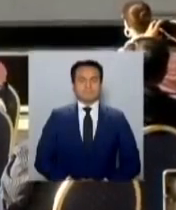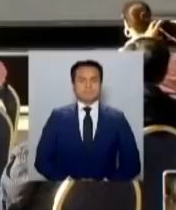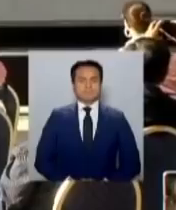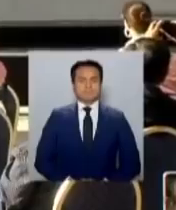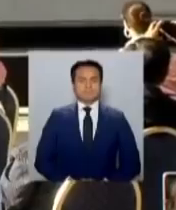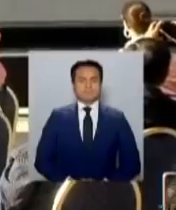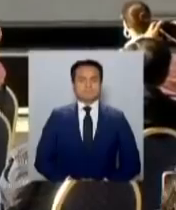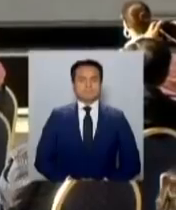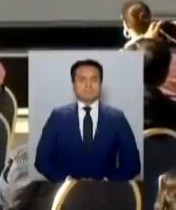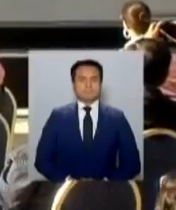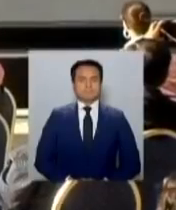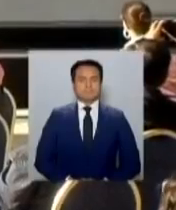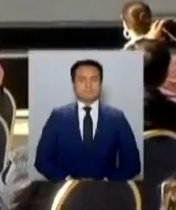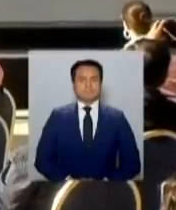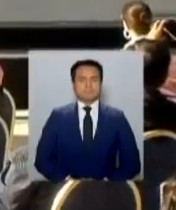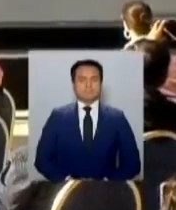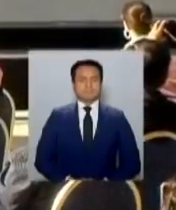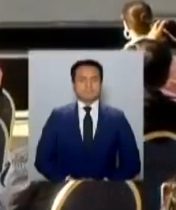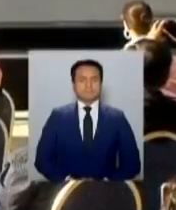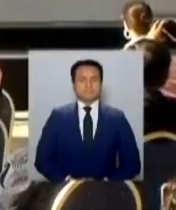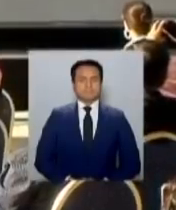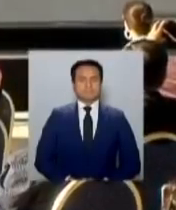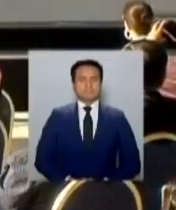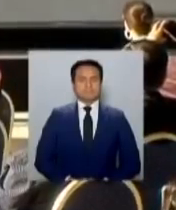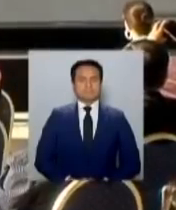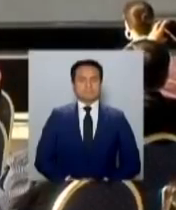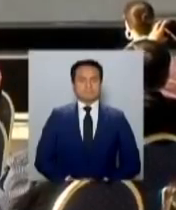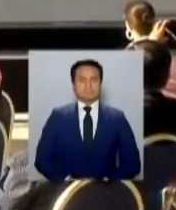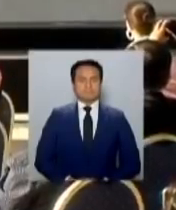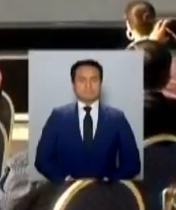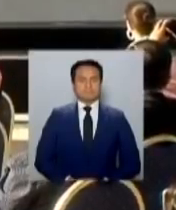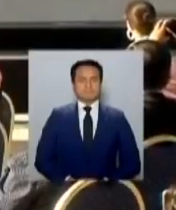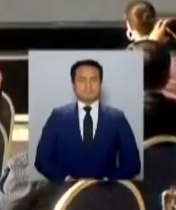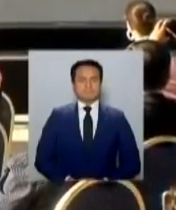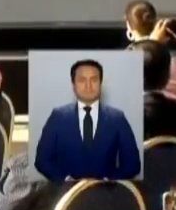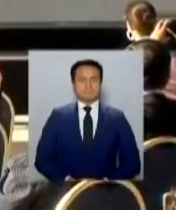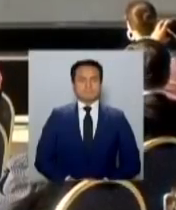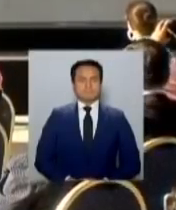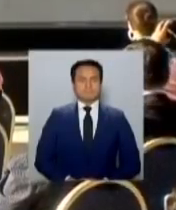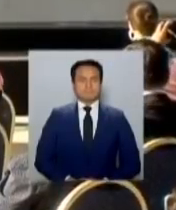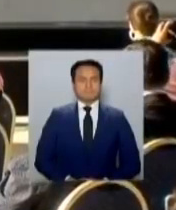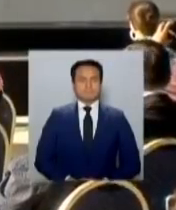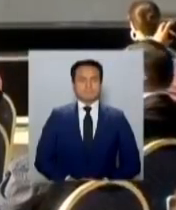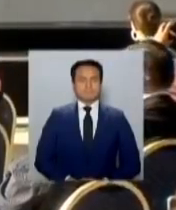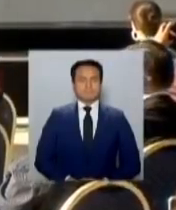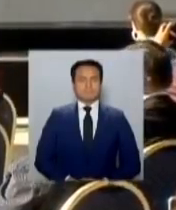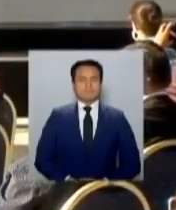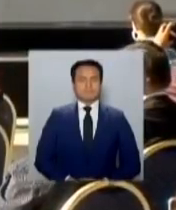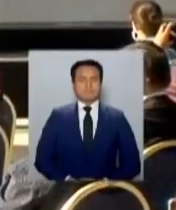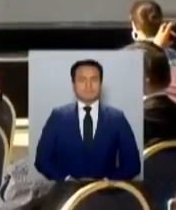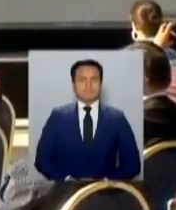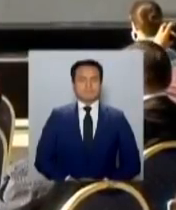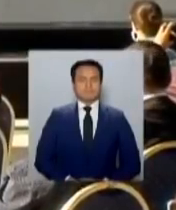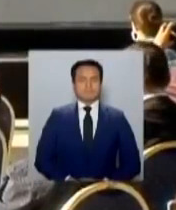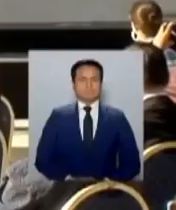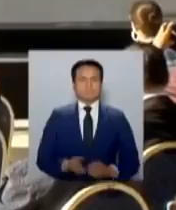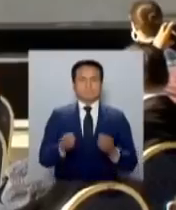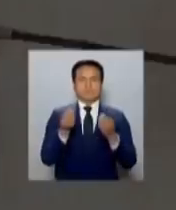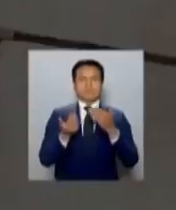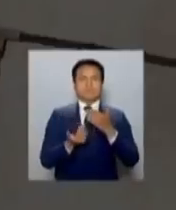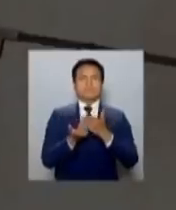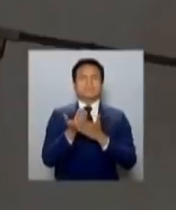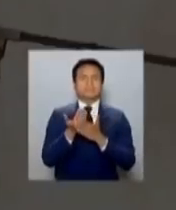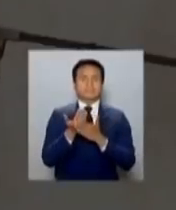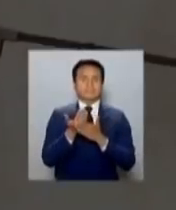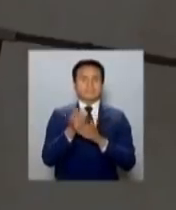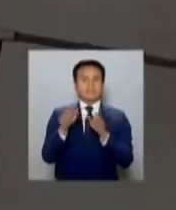y que entraron al comité político de la mano de Giorgio Jackson. ¿Qué es lo que dicen? Tuvimos dos ministros, pero uno era obvio. Se refieren justamente a Giorgio Jackson,